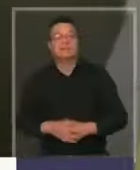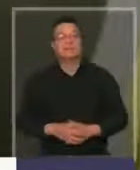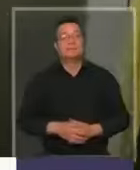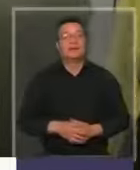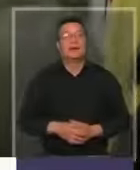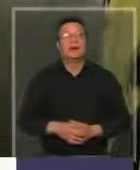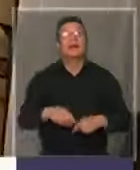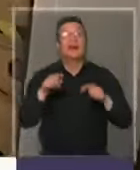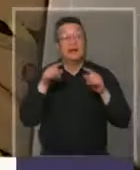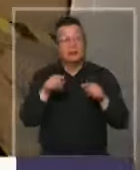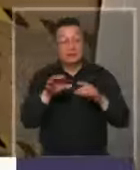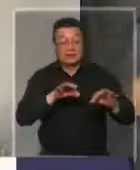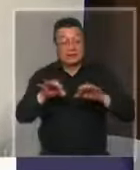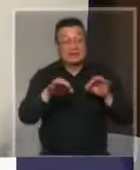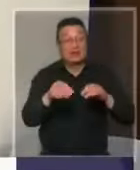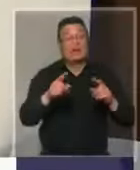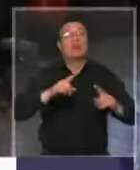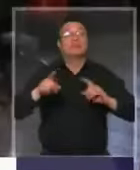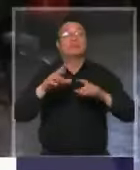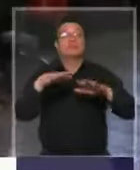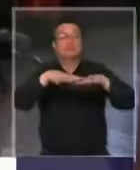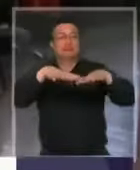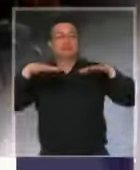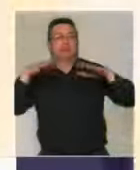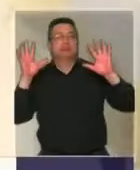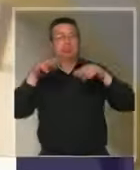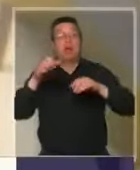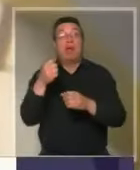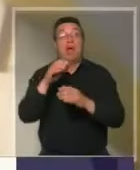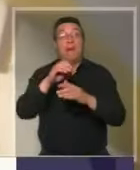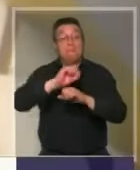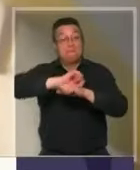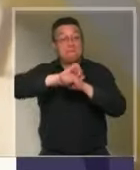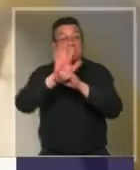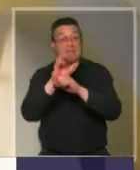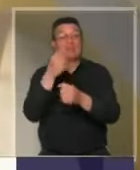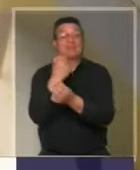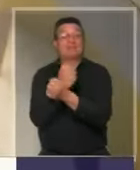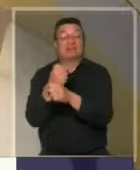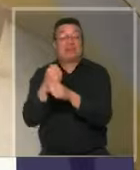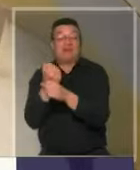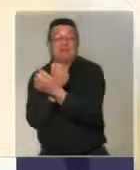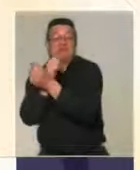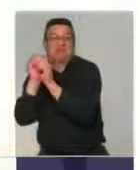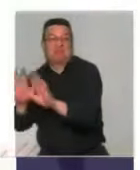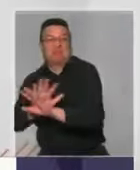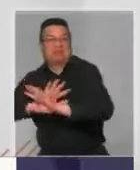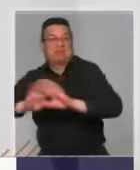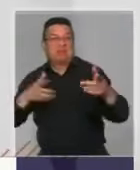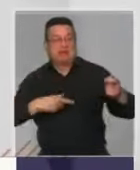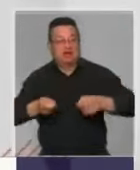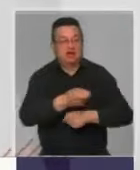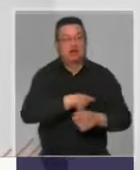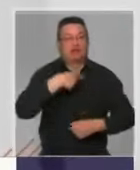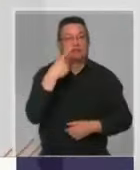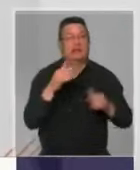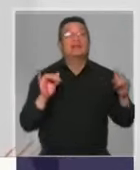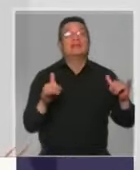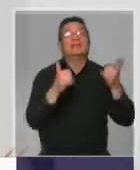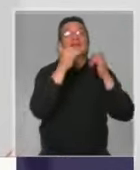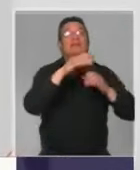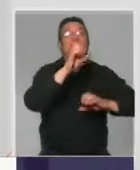Es diseñador y gestor de eventos. En plena pandemia renunció a su trabajo para comenzar su propio negocio, donde incorpora entretención al mundo